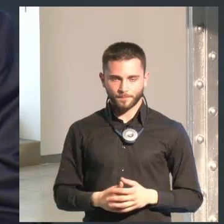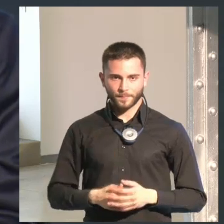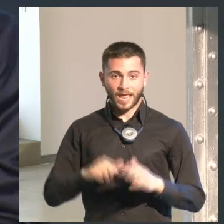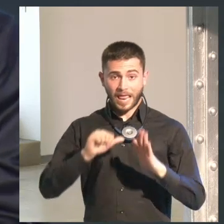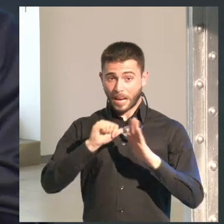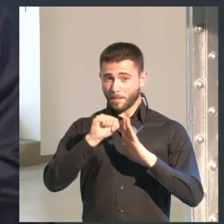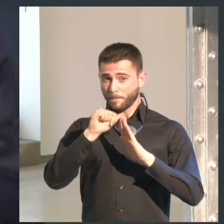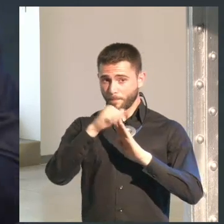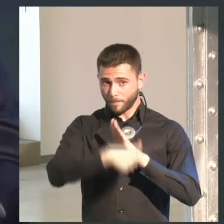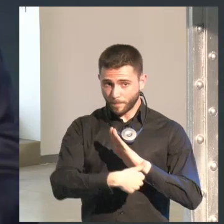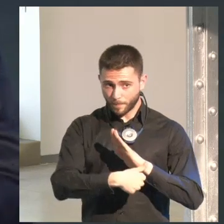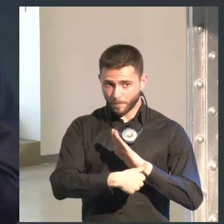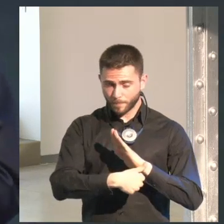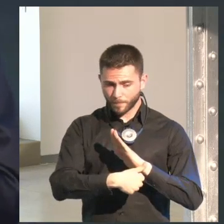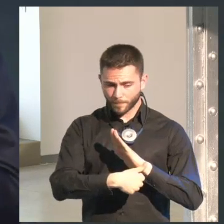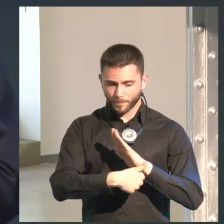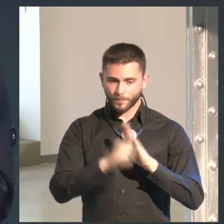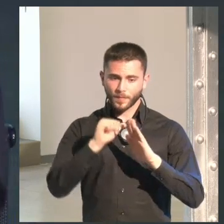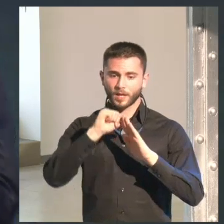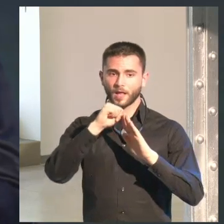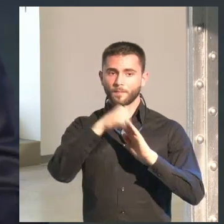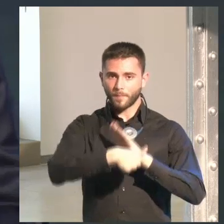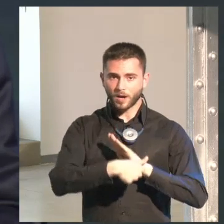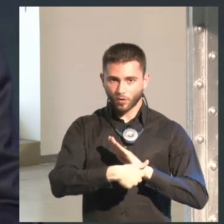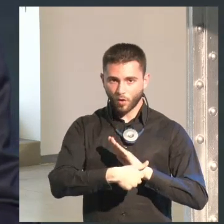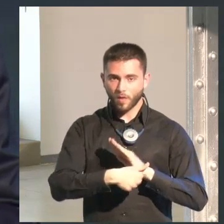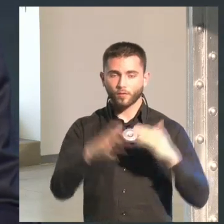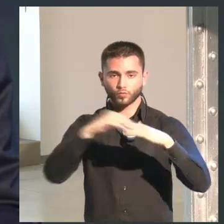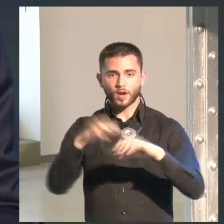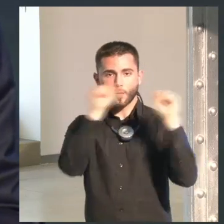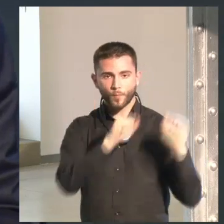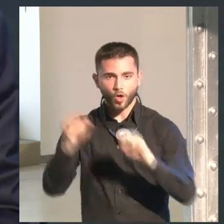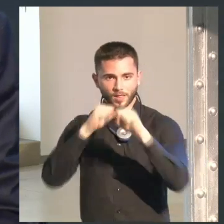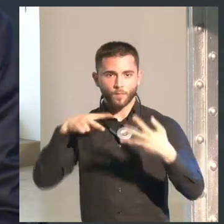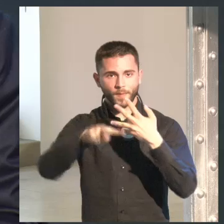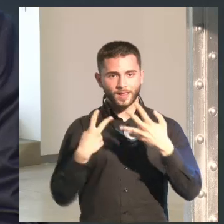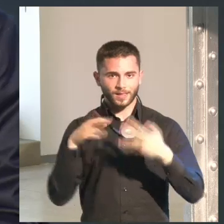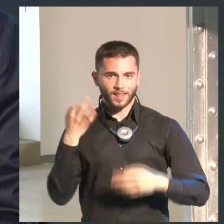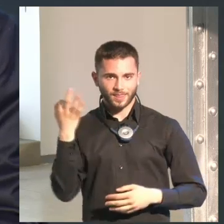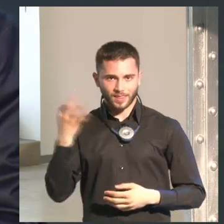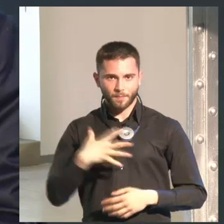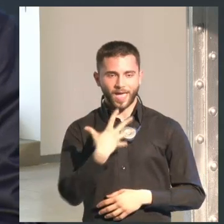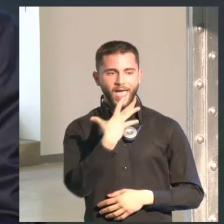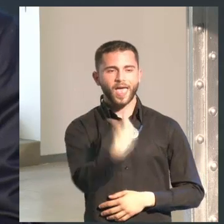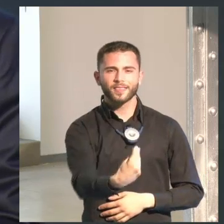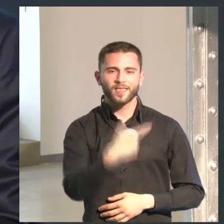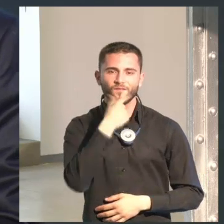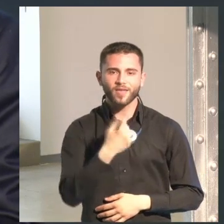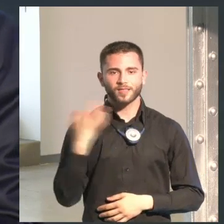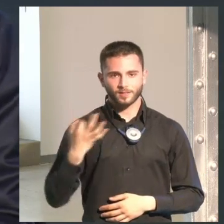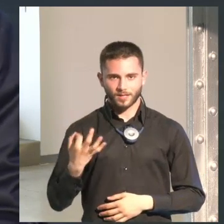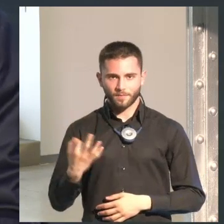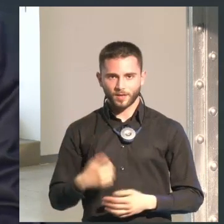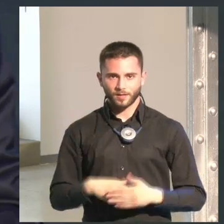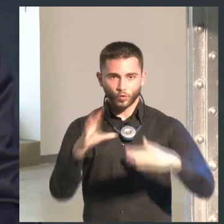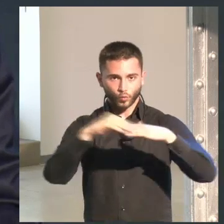marco... es indudable que tiene que haber un marco de protección de los usuarios, pero tiene que ser transparente y fácil de entender. El usuario tiene